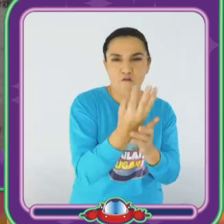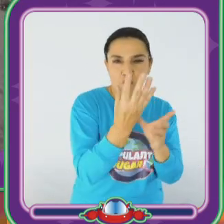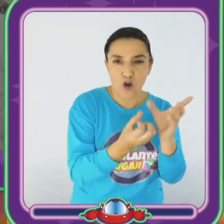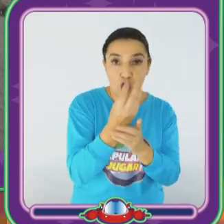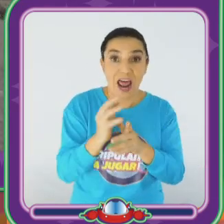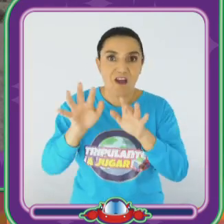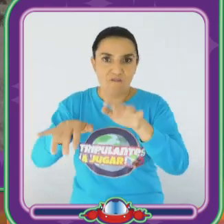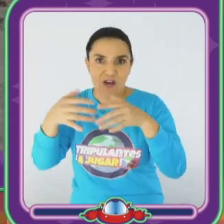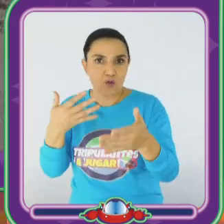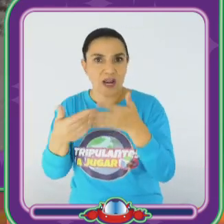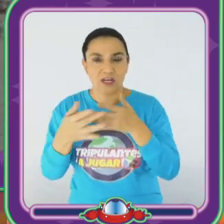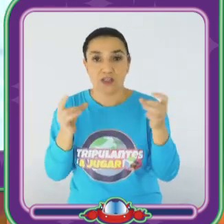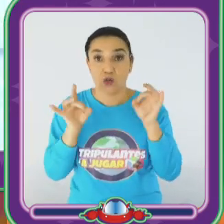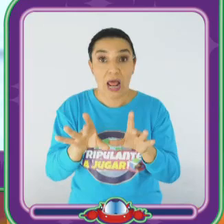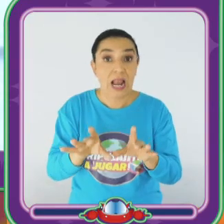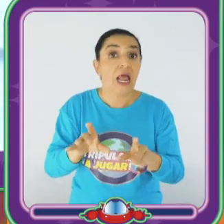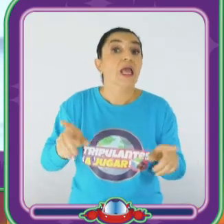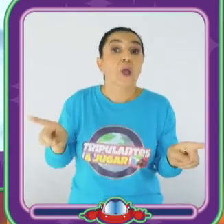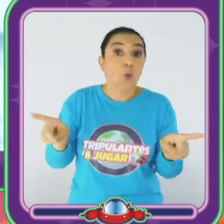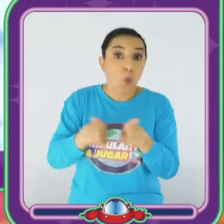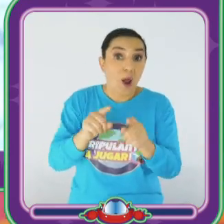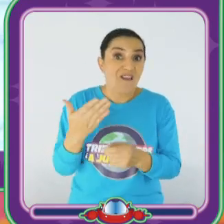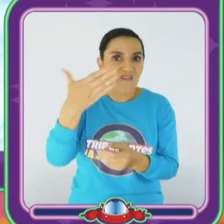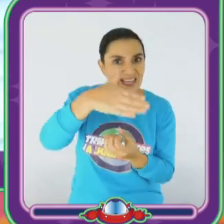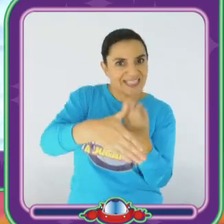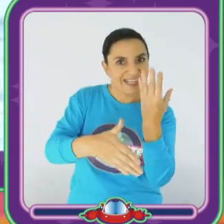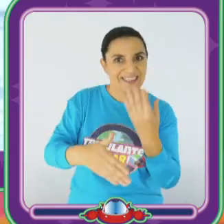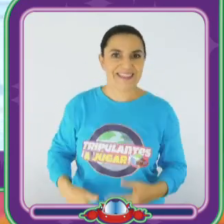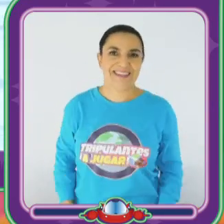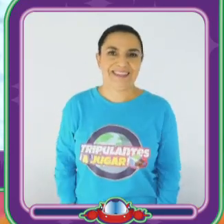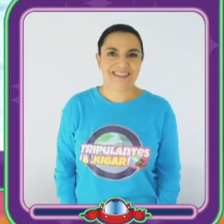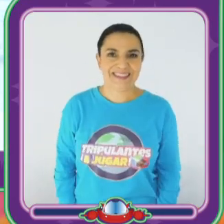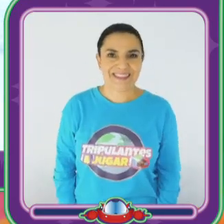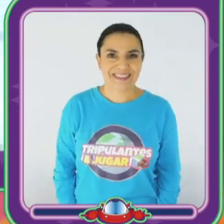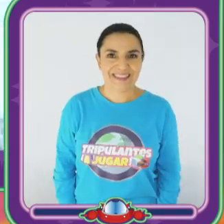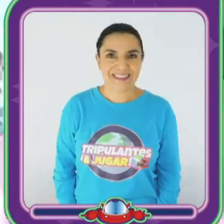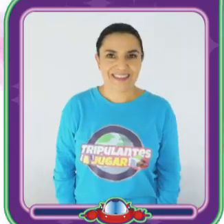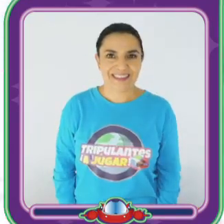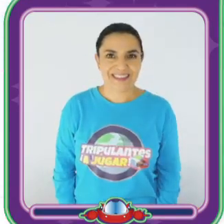y fauna endémica, como las ballenas.